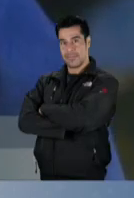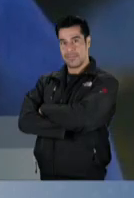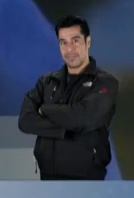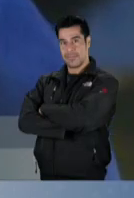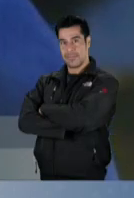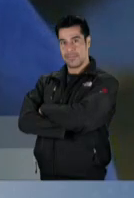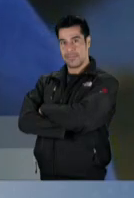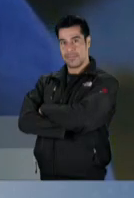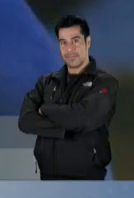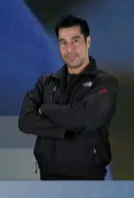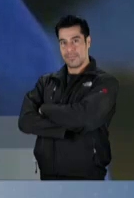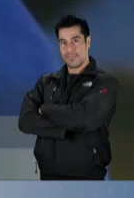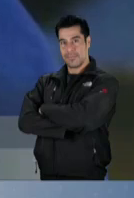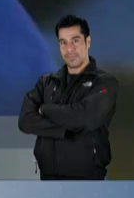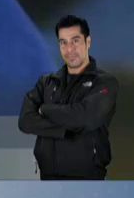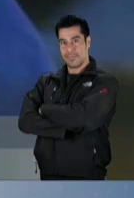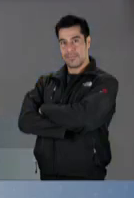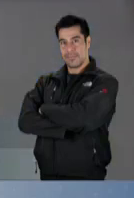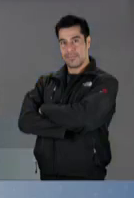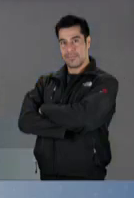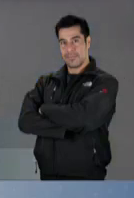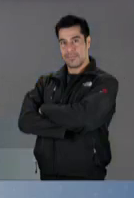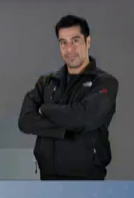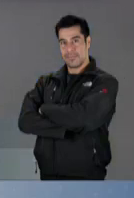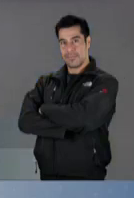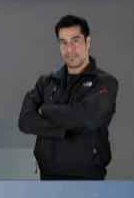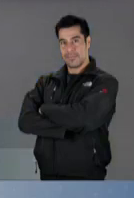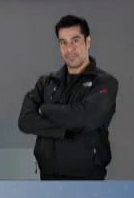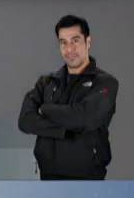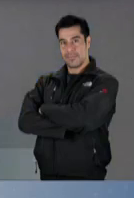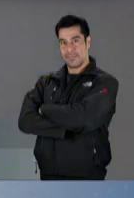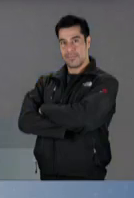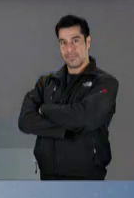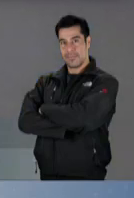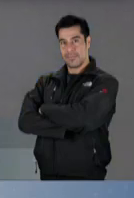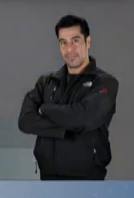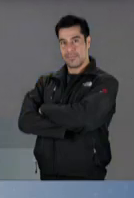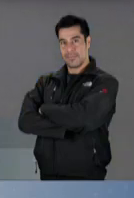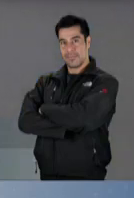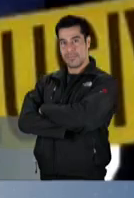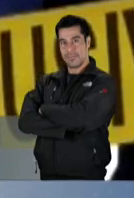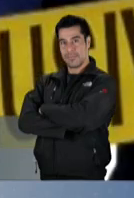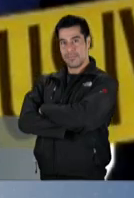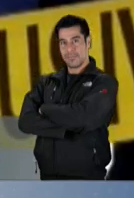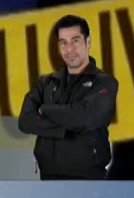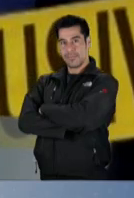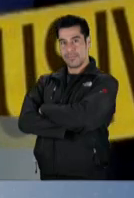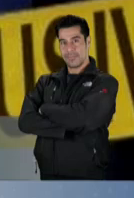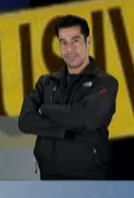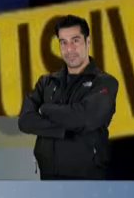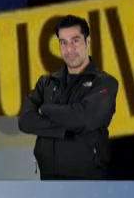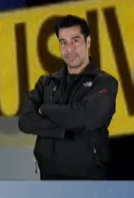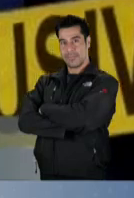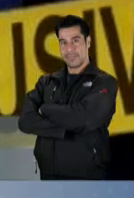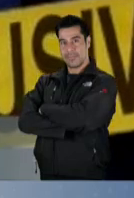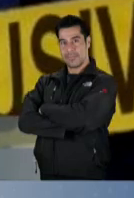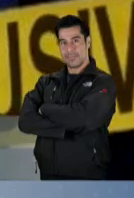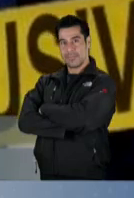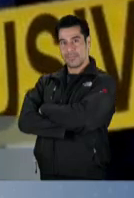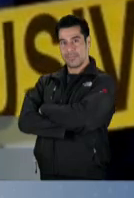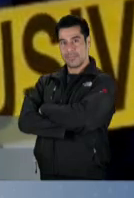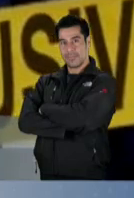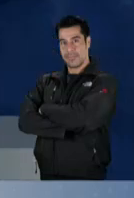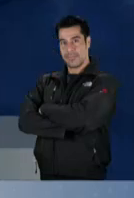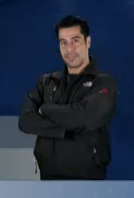y también siendo la investigación que se está desarrollando ahora de parte de los peritos policiales de la PDI que siguen investigando para ver si se da con el paradero de